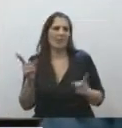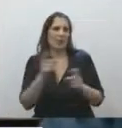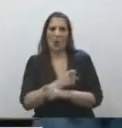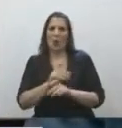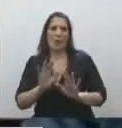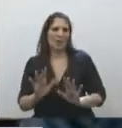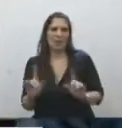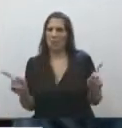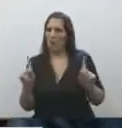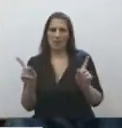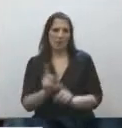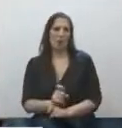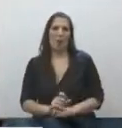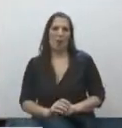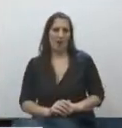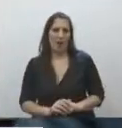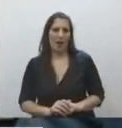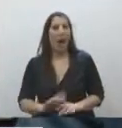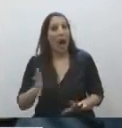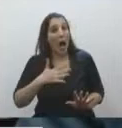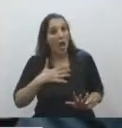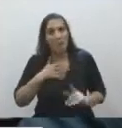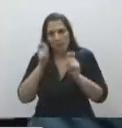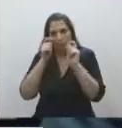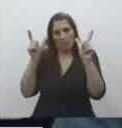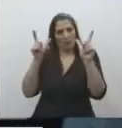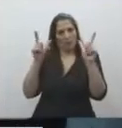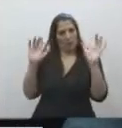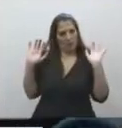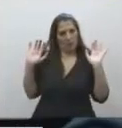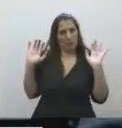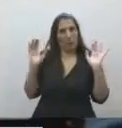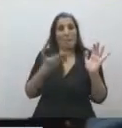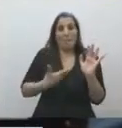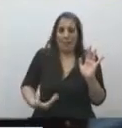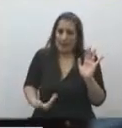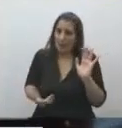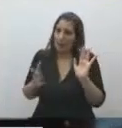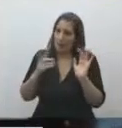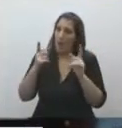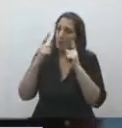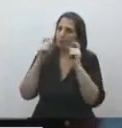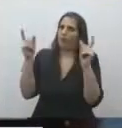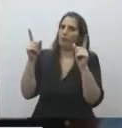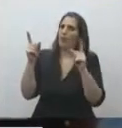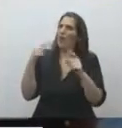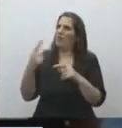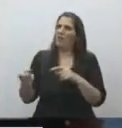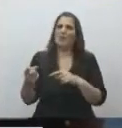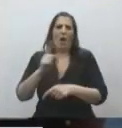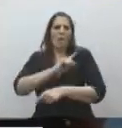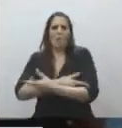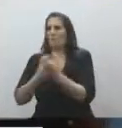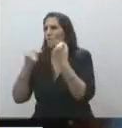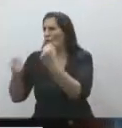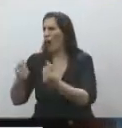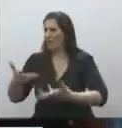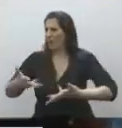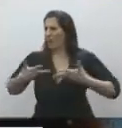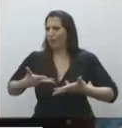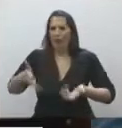se harán marchas, de ahí es importante que nosotros también marchemos. Pero no nos quedemos solamente con la marcha, sino que pasemos a